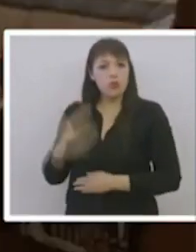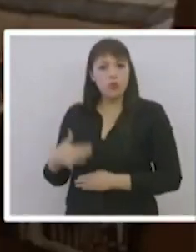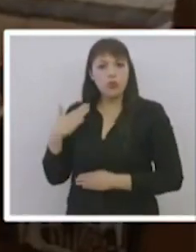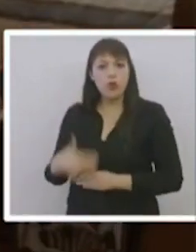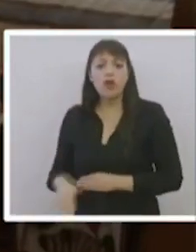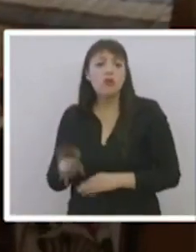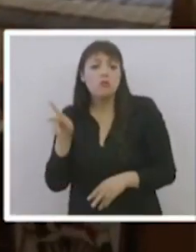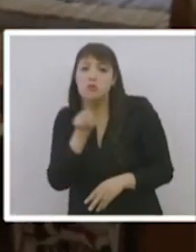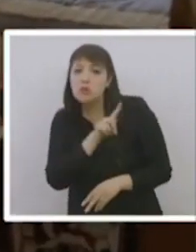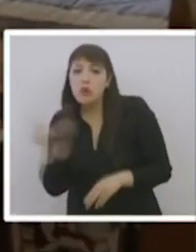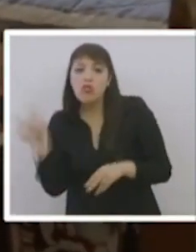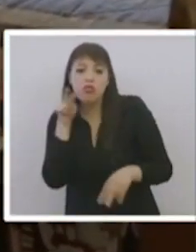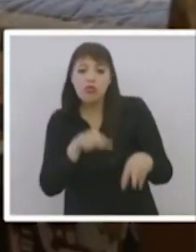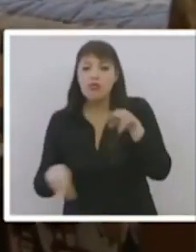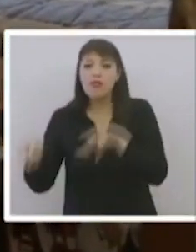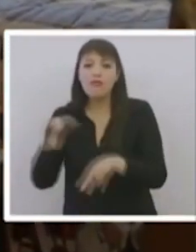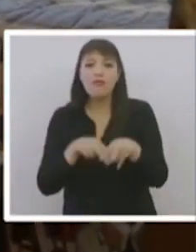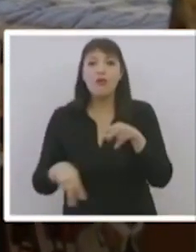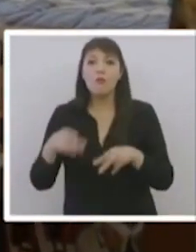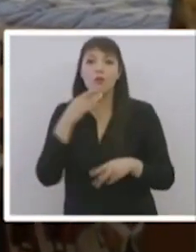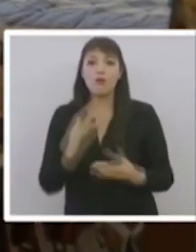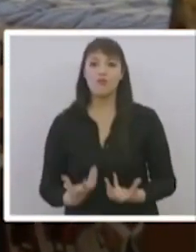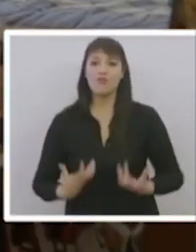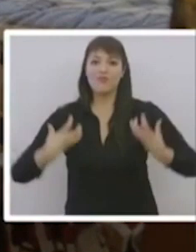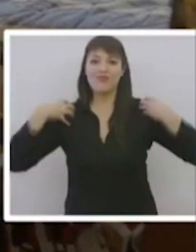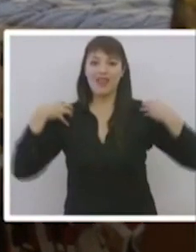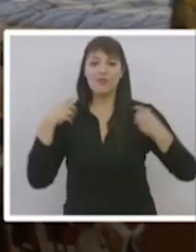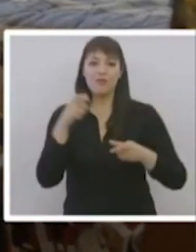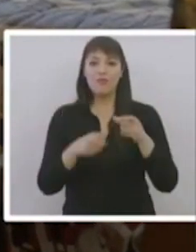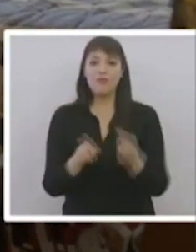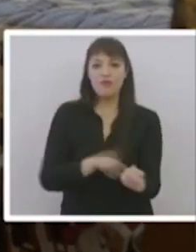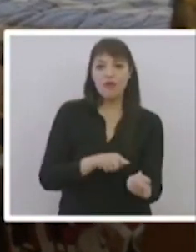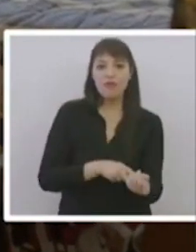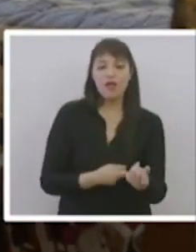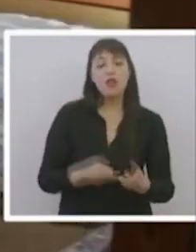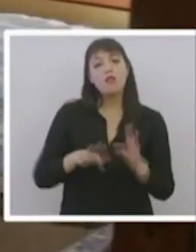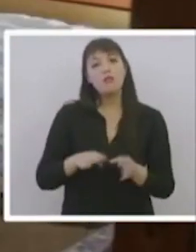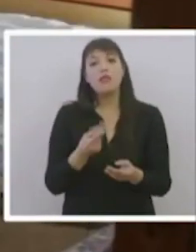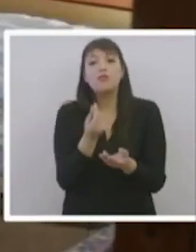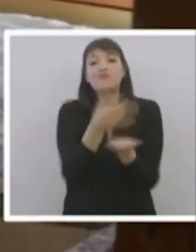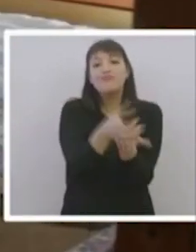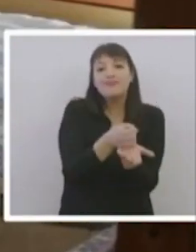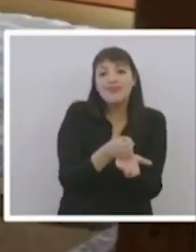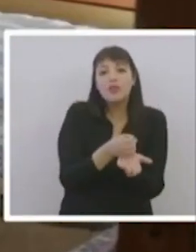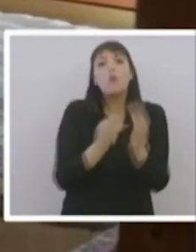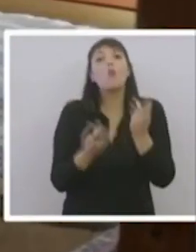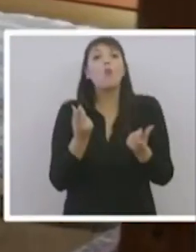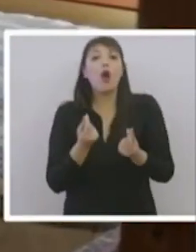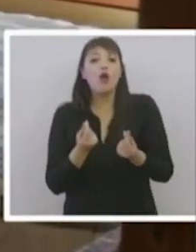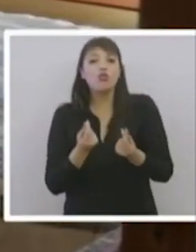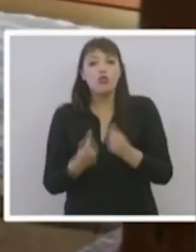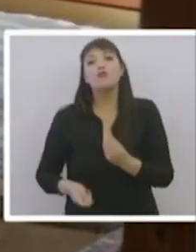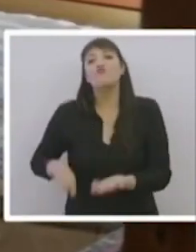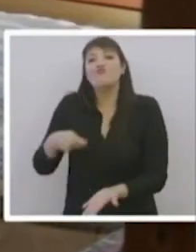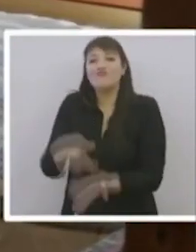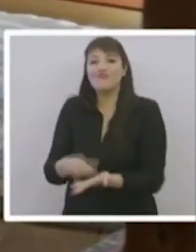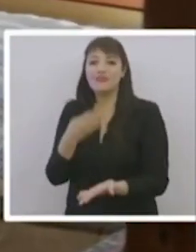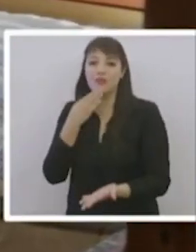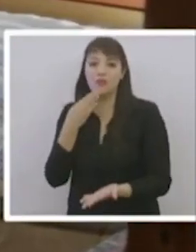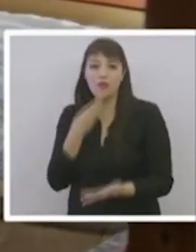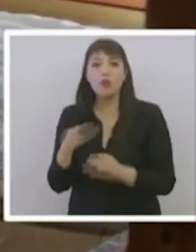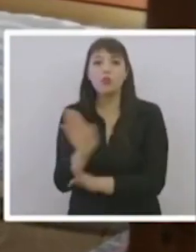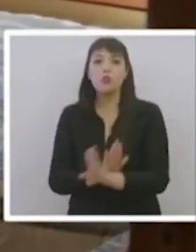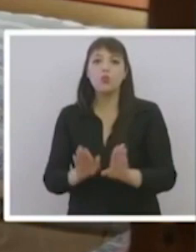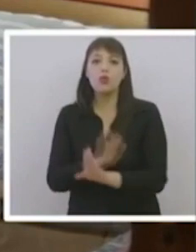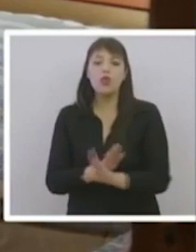de este año o ya a inicios del próximo, pero el presidente no solo se queda a la espera del ingreso del proyecto de ley, que eso es también sumamente